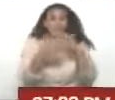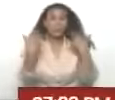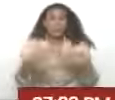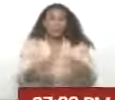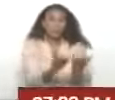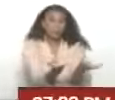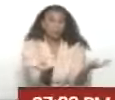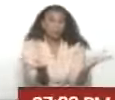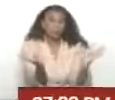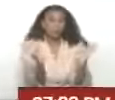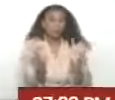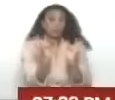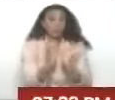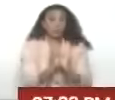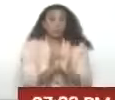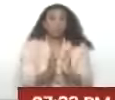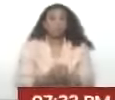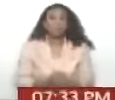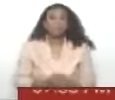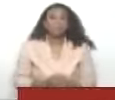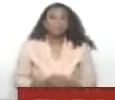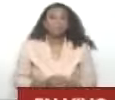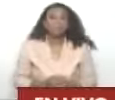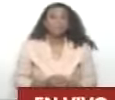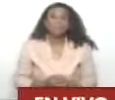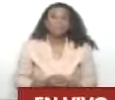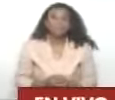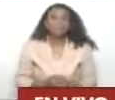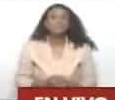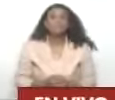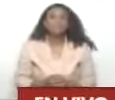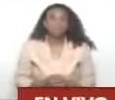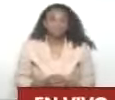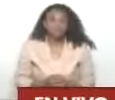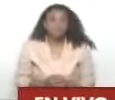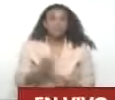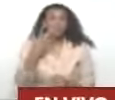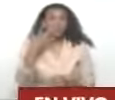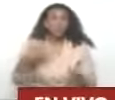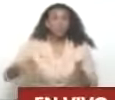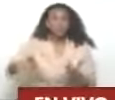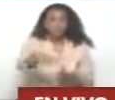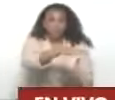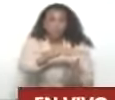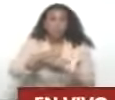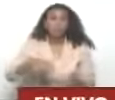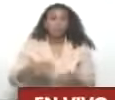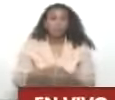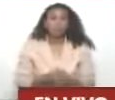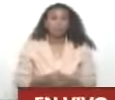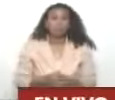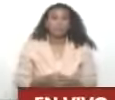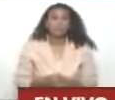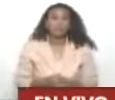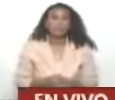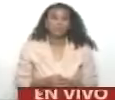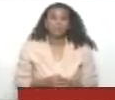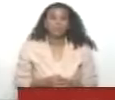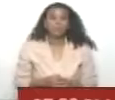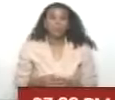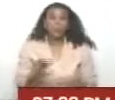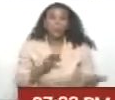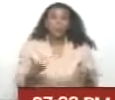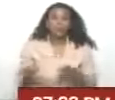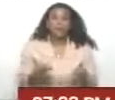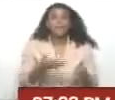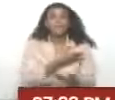Ahora nos arreglamos. Dale mi abrazo a los mototaxistas de todos los valles del Tuy. Dile que soy el